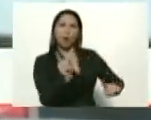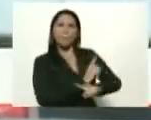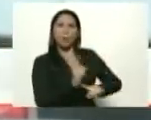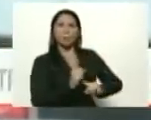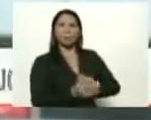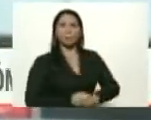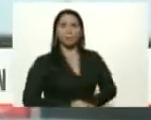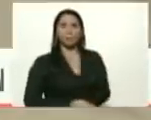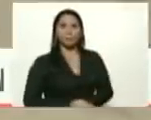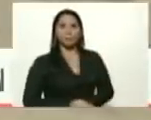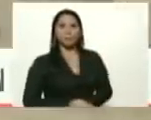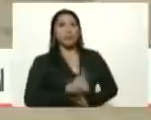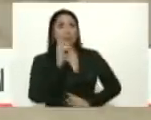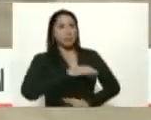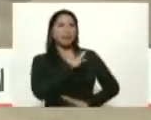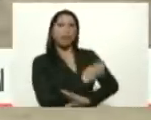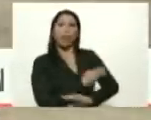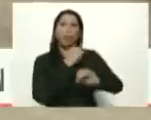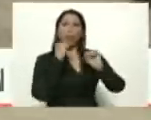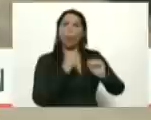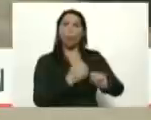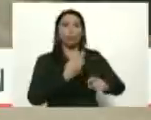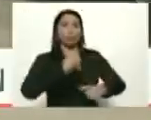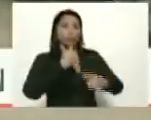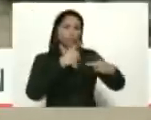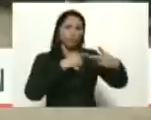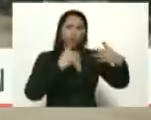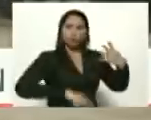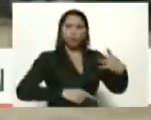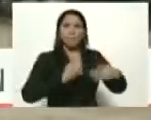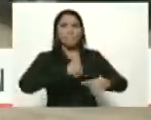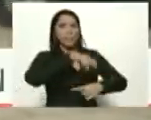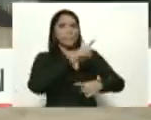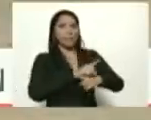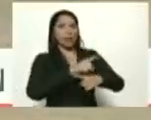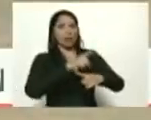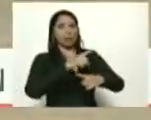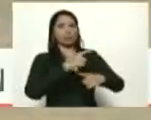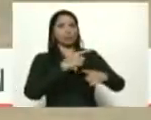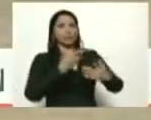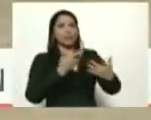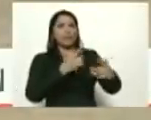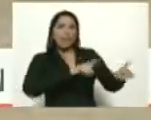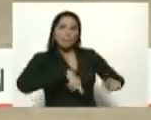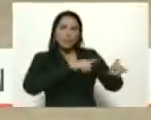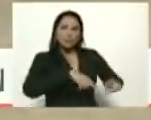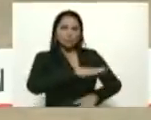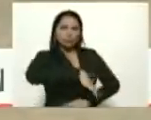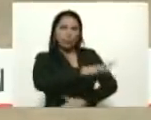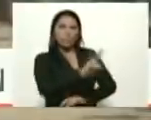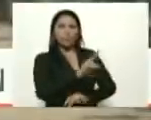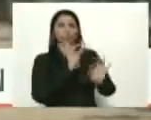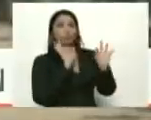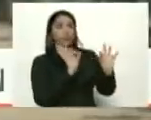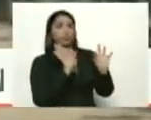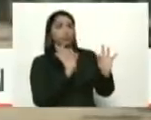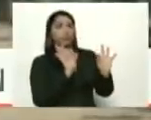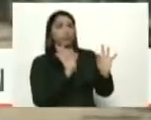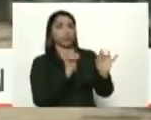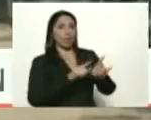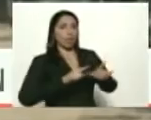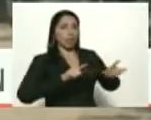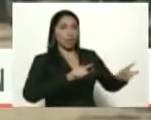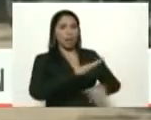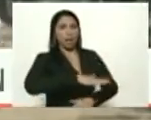nacional, y a su vez fortalecer todos los núcleos primarios campesinos en el territorio nacional, específicamente en la región Los